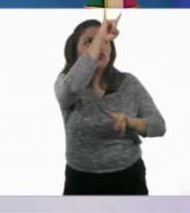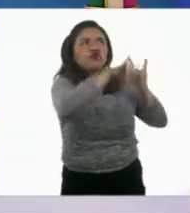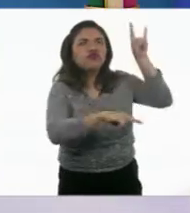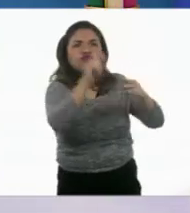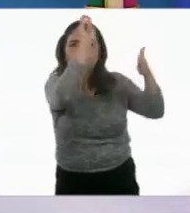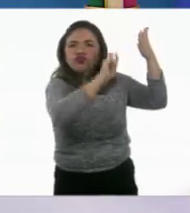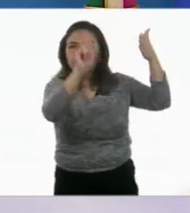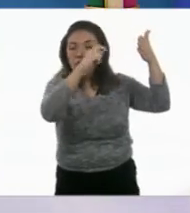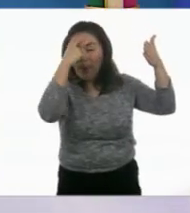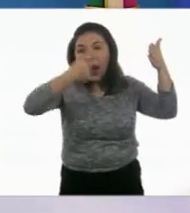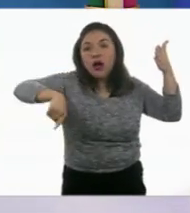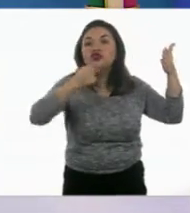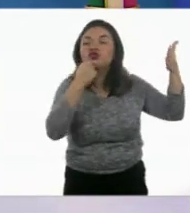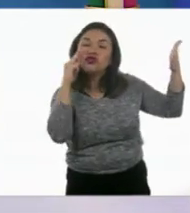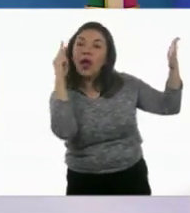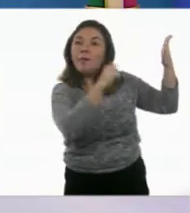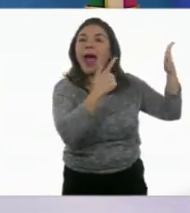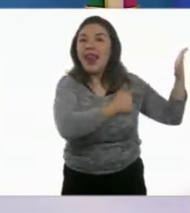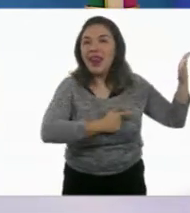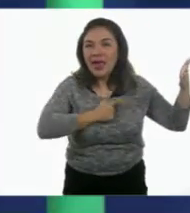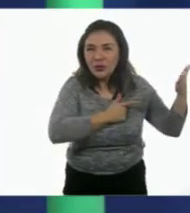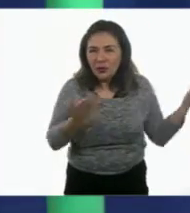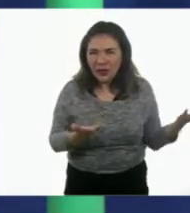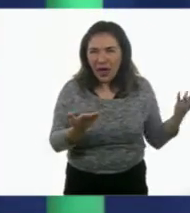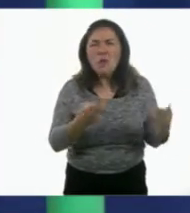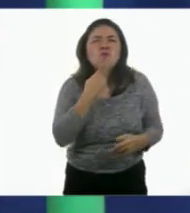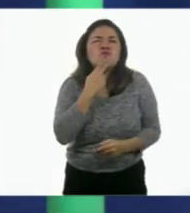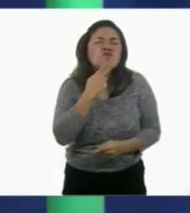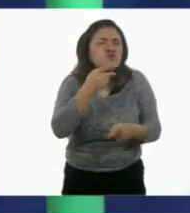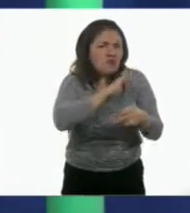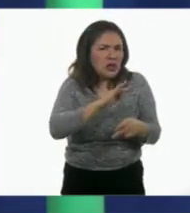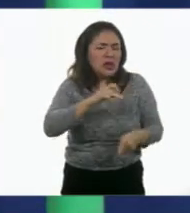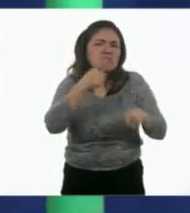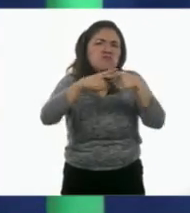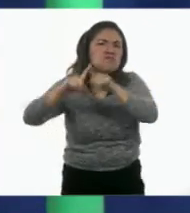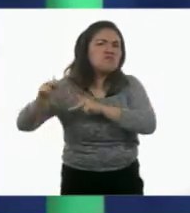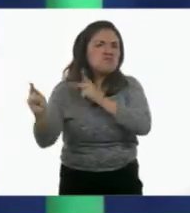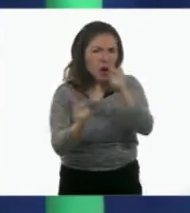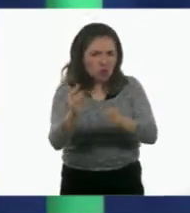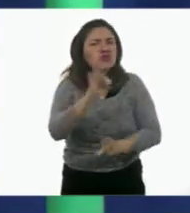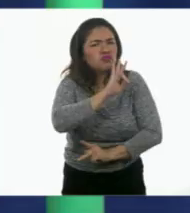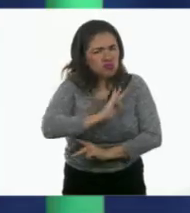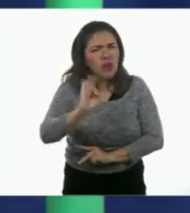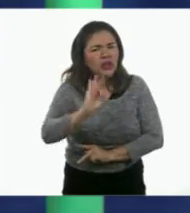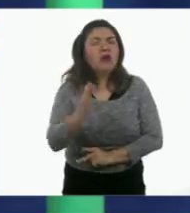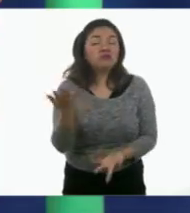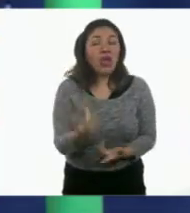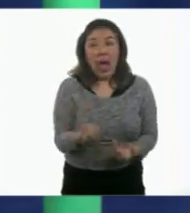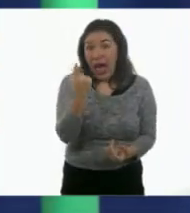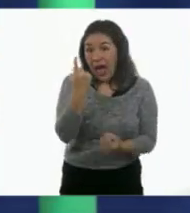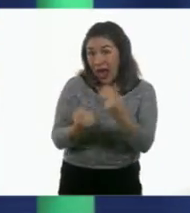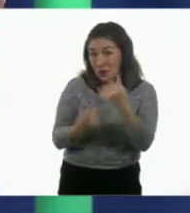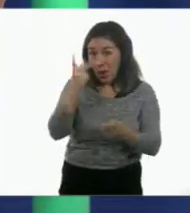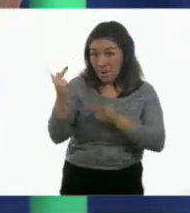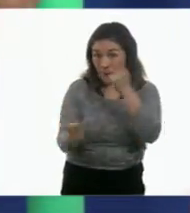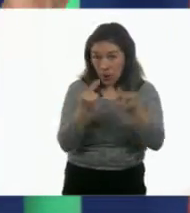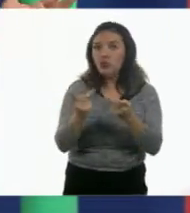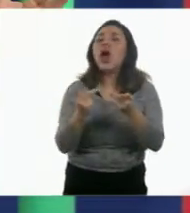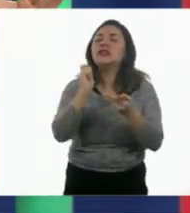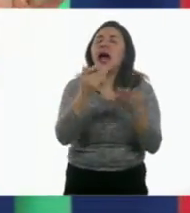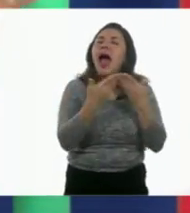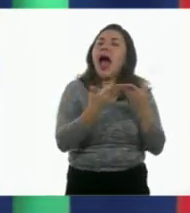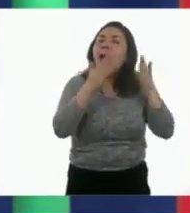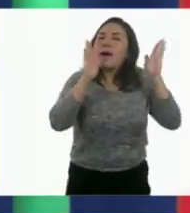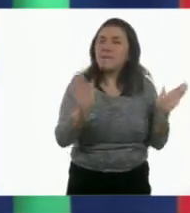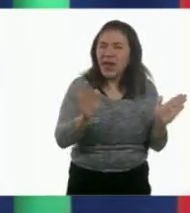las niñas? Puedes utilizar diferentes tipos de preguntas. Algunas preguntas son